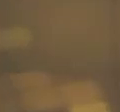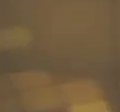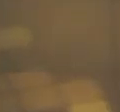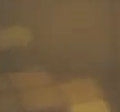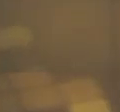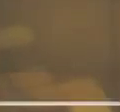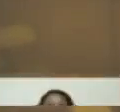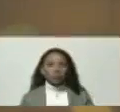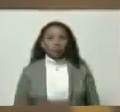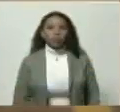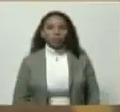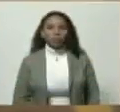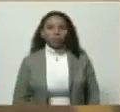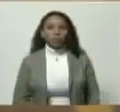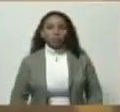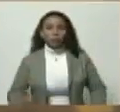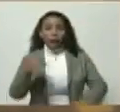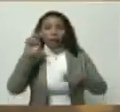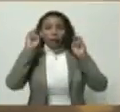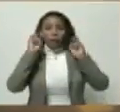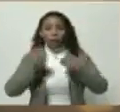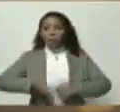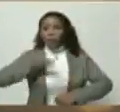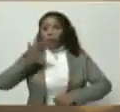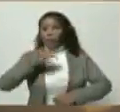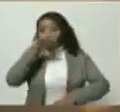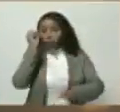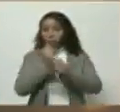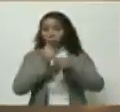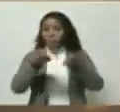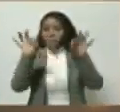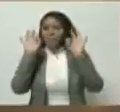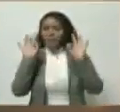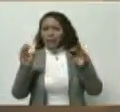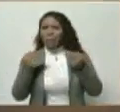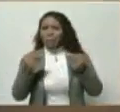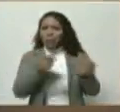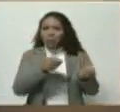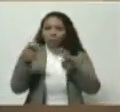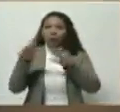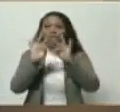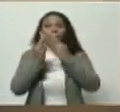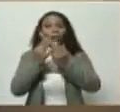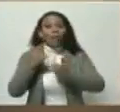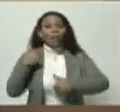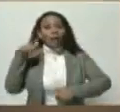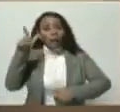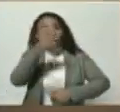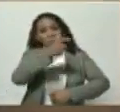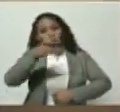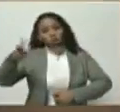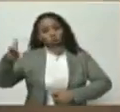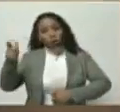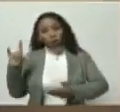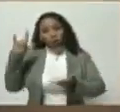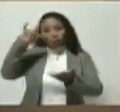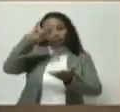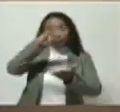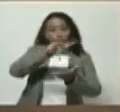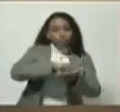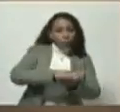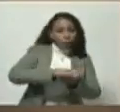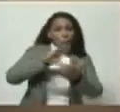Debemos contarles un tema muy interesante. Se realizó un operativo especial, un plan especial para llevar a los familiares de los tripulantes de la aerolínea